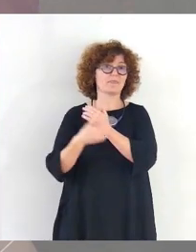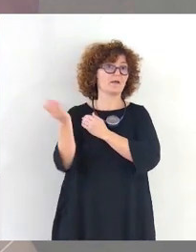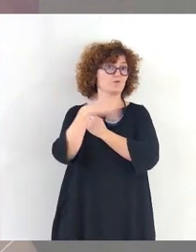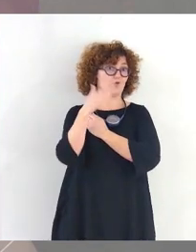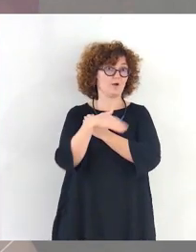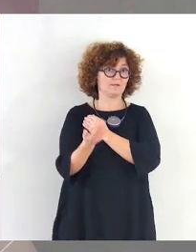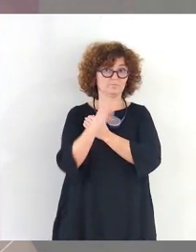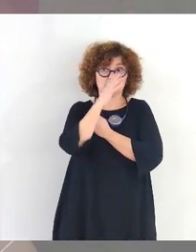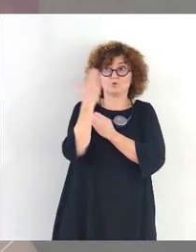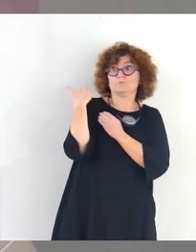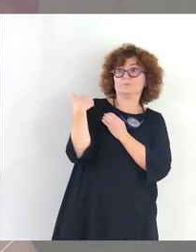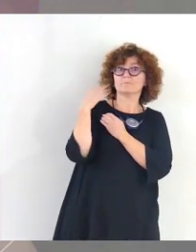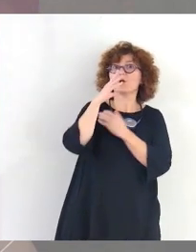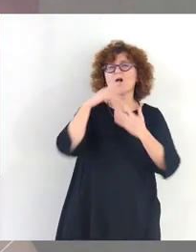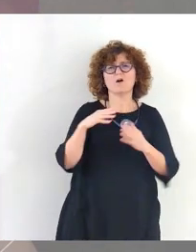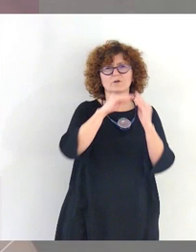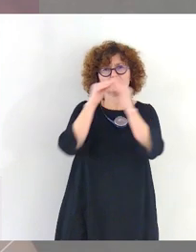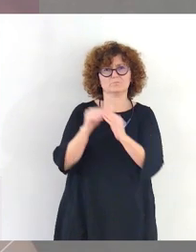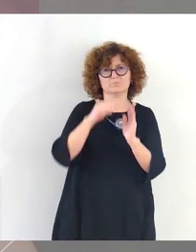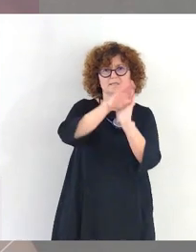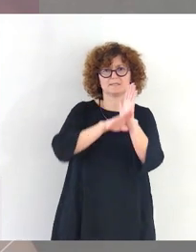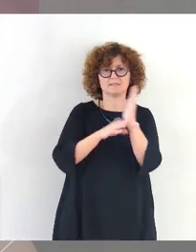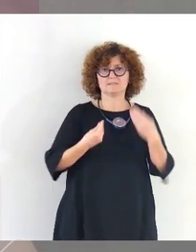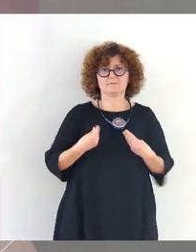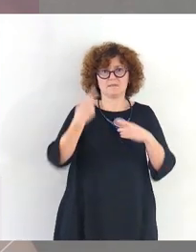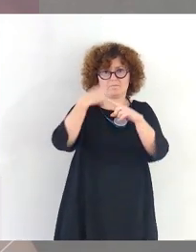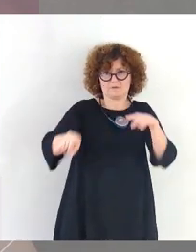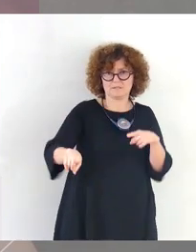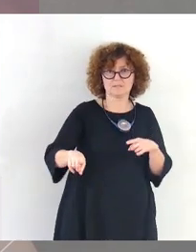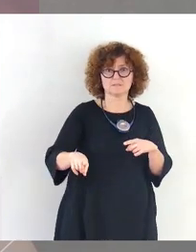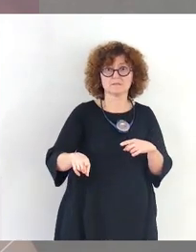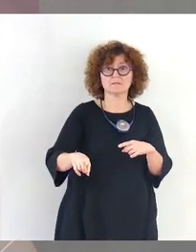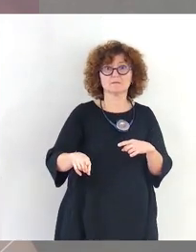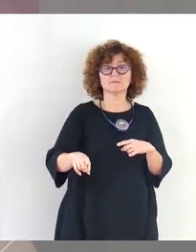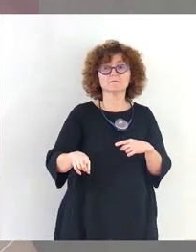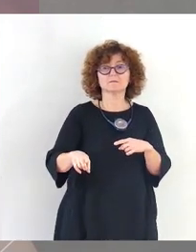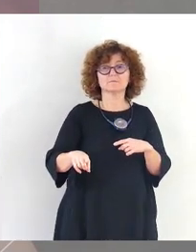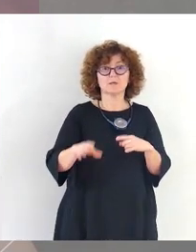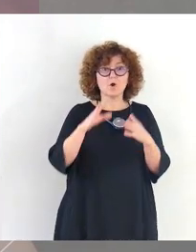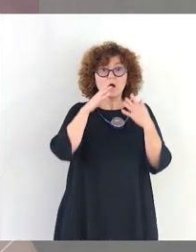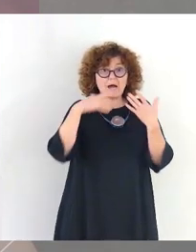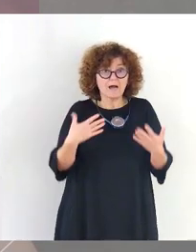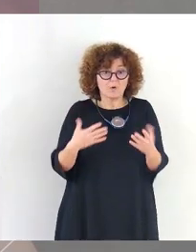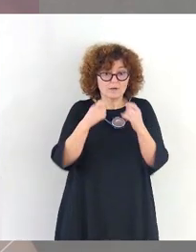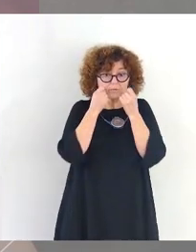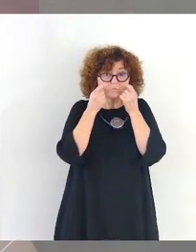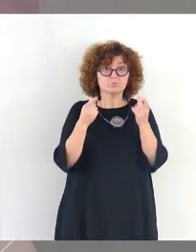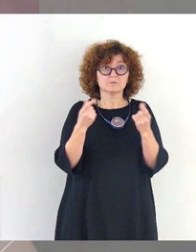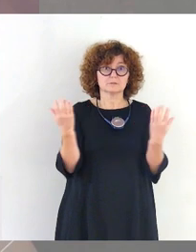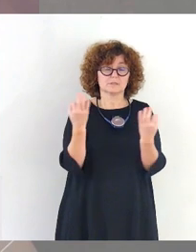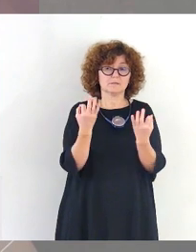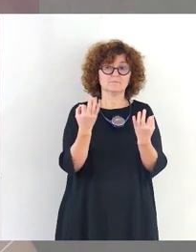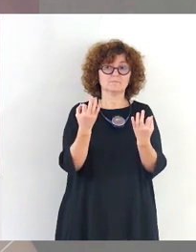tenemos otros estándares otros estándares de vida de manera que lo que estamos viendo Es que nosotros ahora exigimos